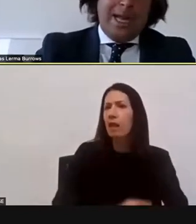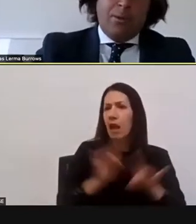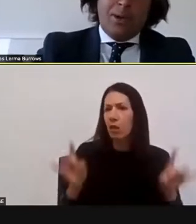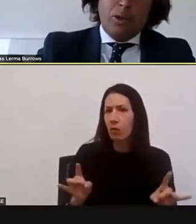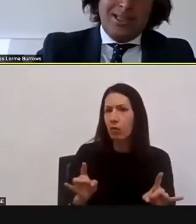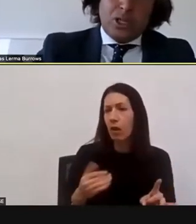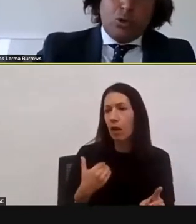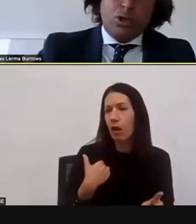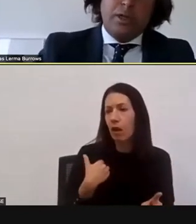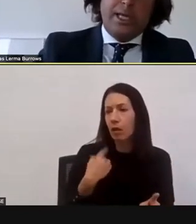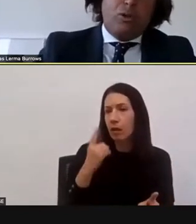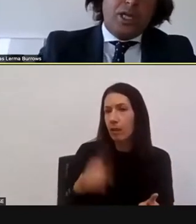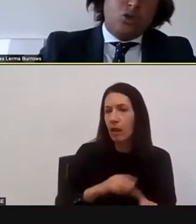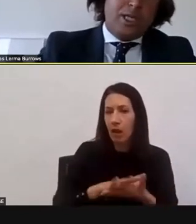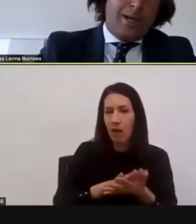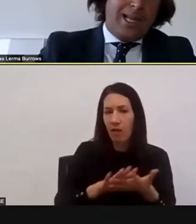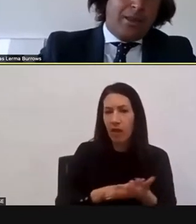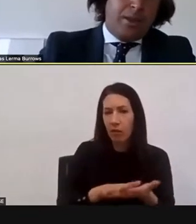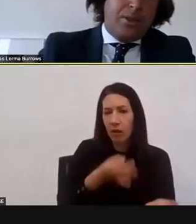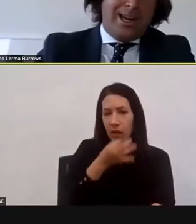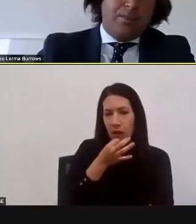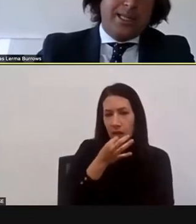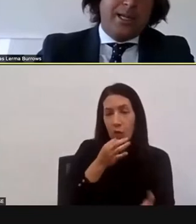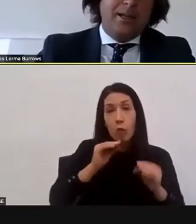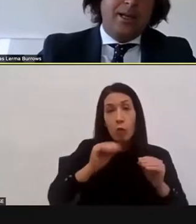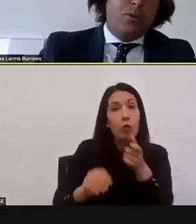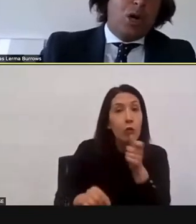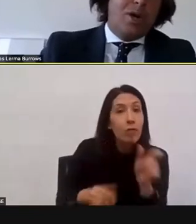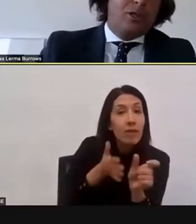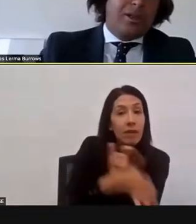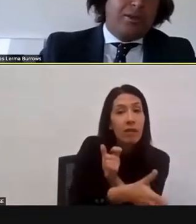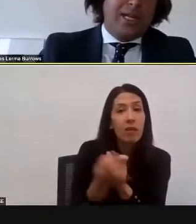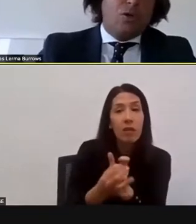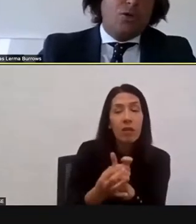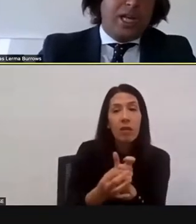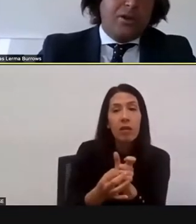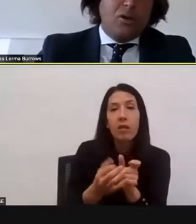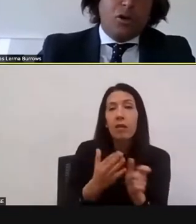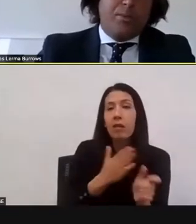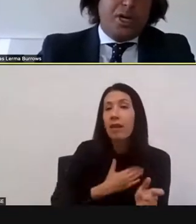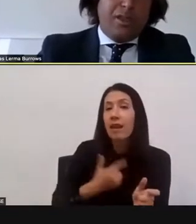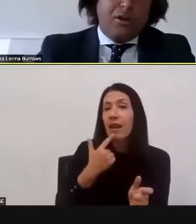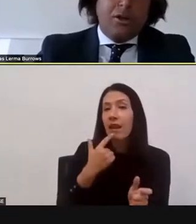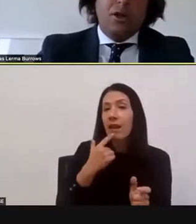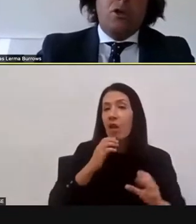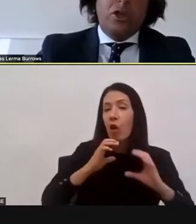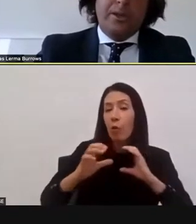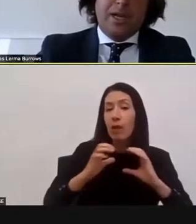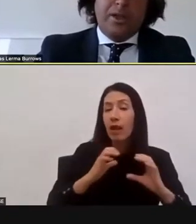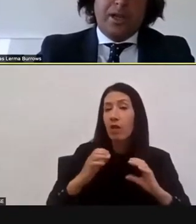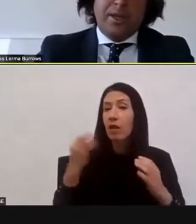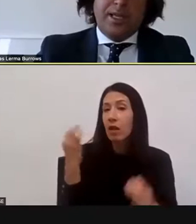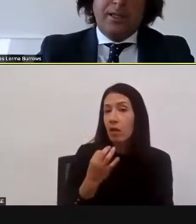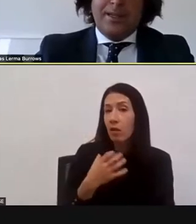el vocablo del discurso incluye en su simple acepción gramatical evoca un acto racional de comunicación cuya punición no debería